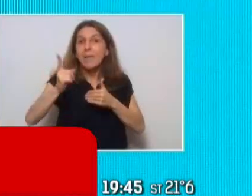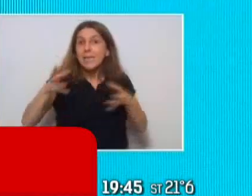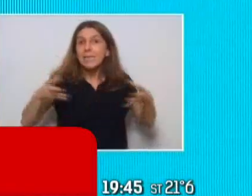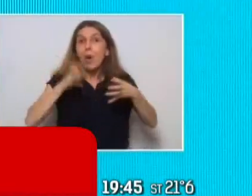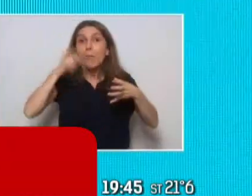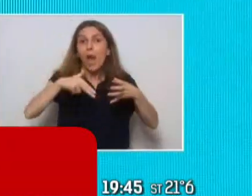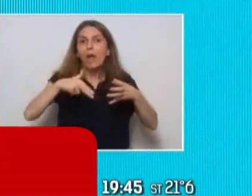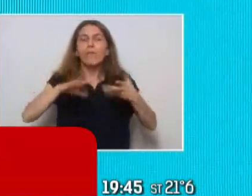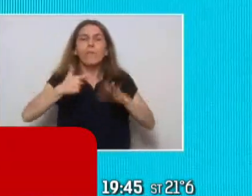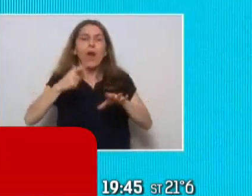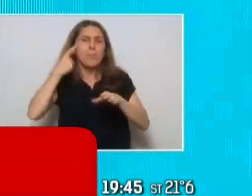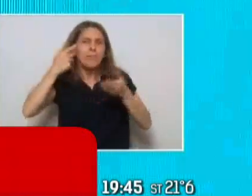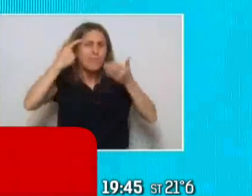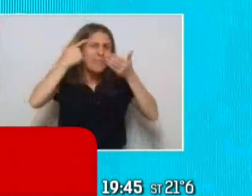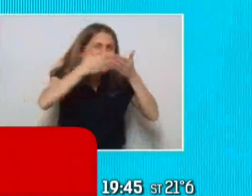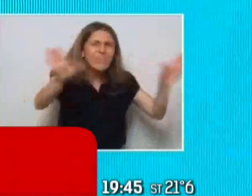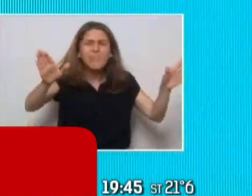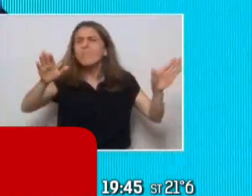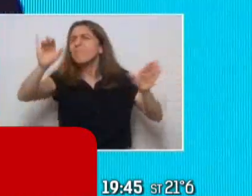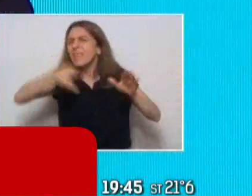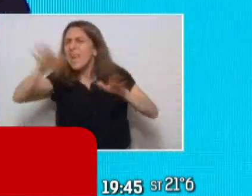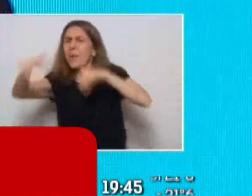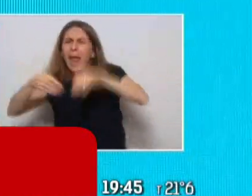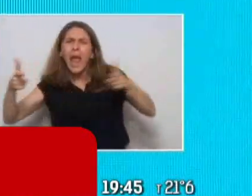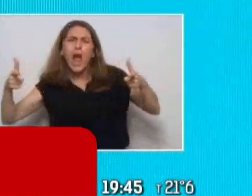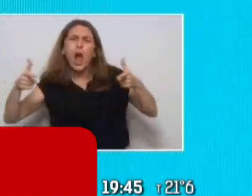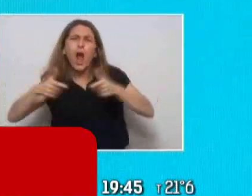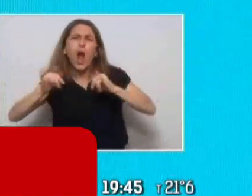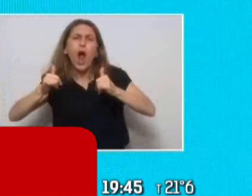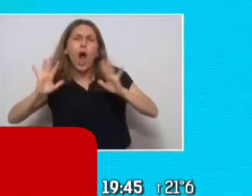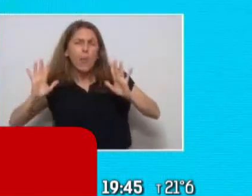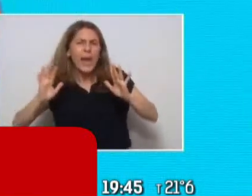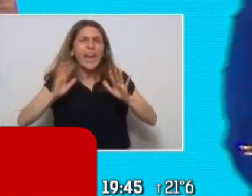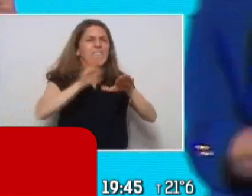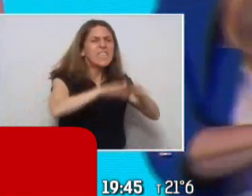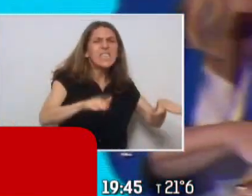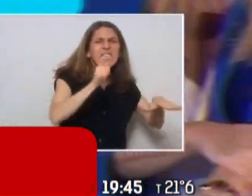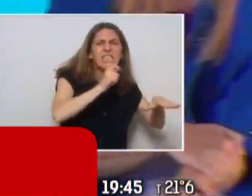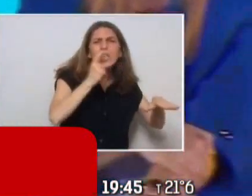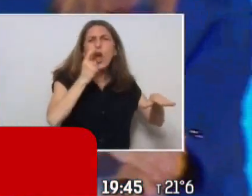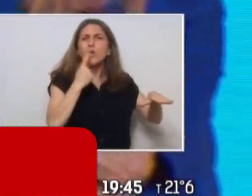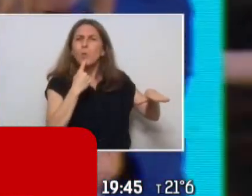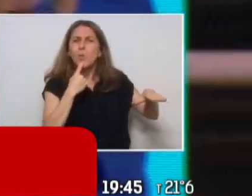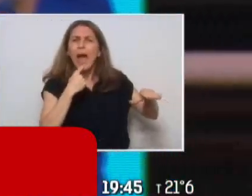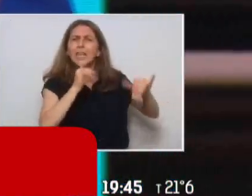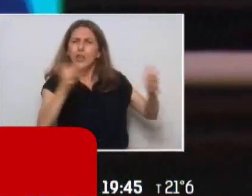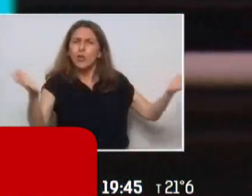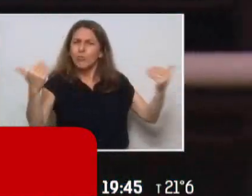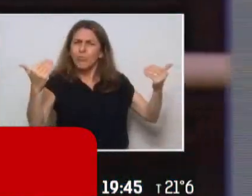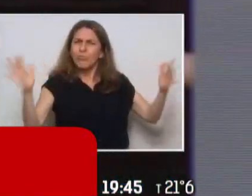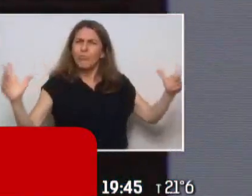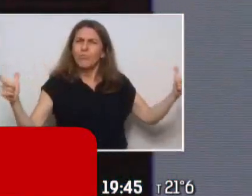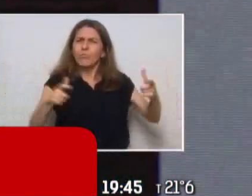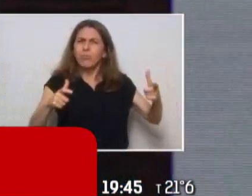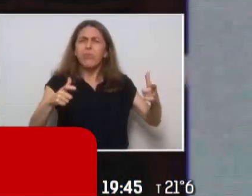abrir nuestras puertas, convocar a todos, convocar a los jóvenes, a los chicos y chicas, a los que muchos